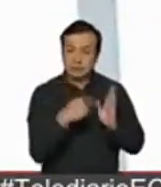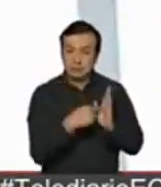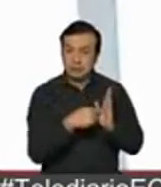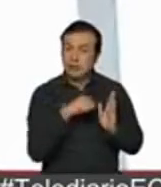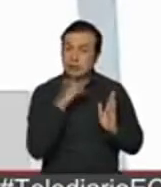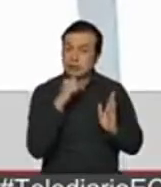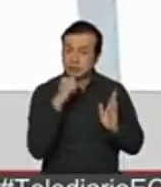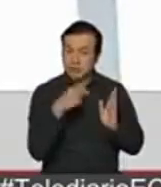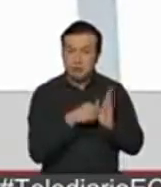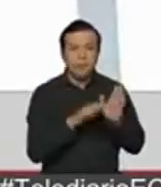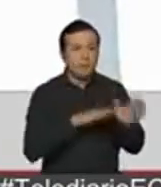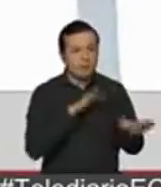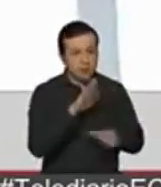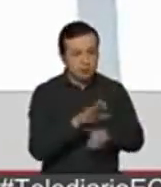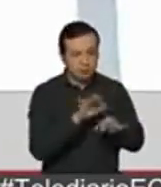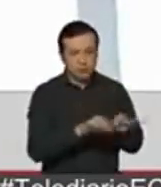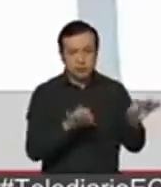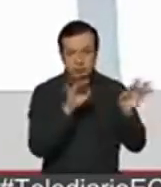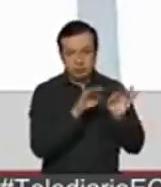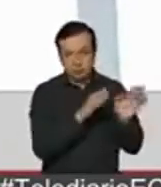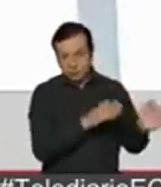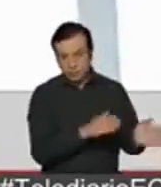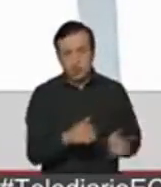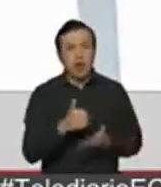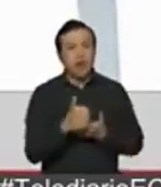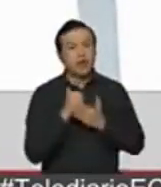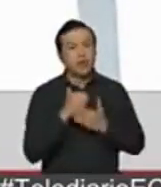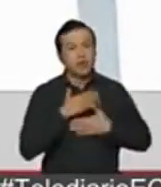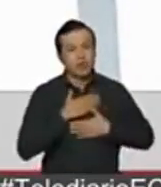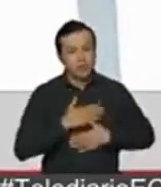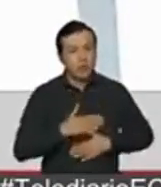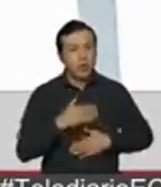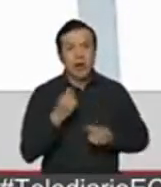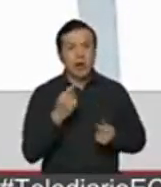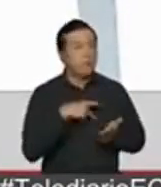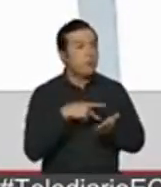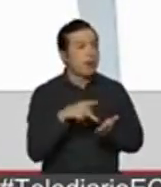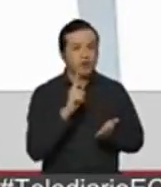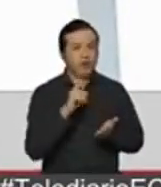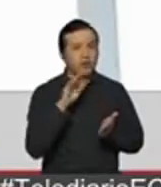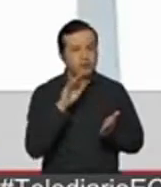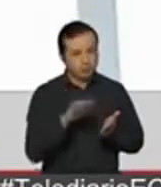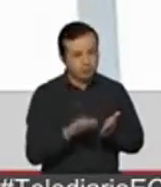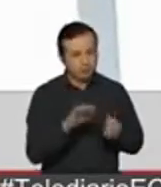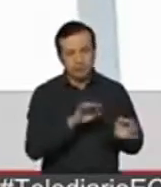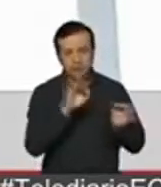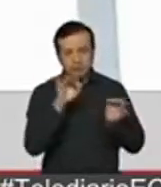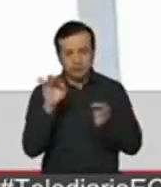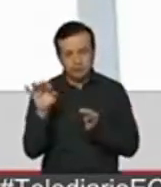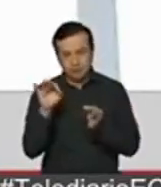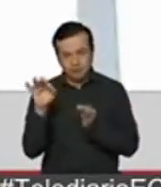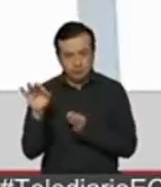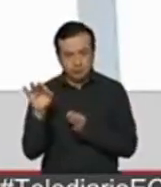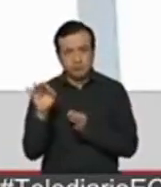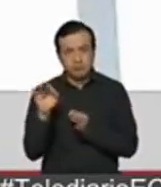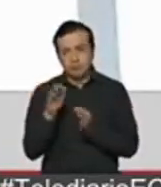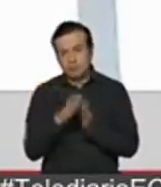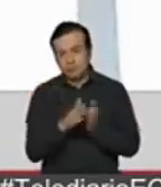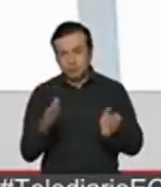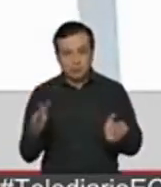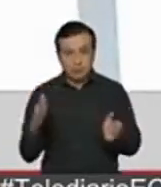está dando un paso importante en el sentido de que alivia mucho las necesidades de financiamiento del fisco para este, el siguiente, incluso